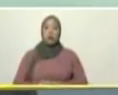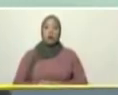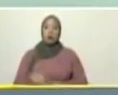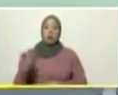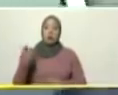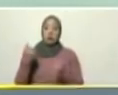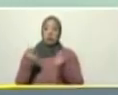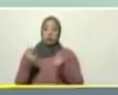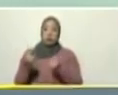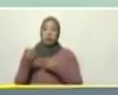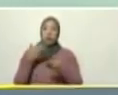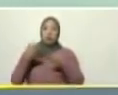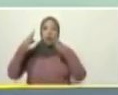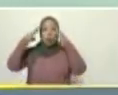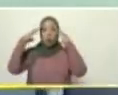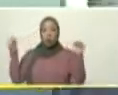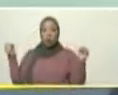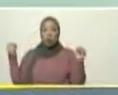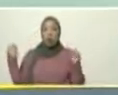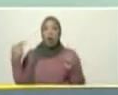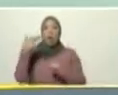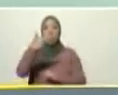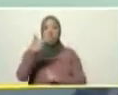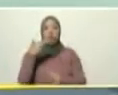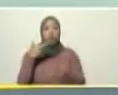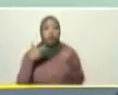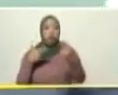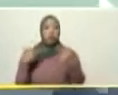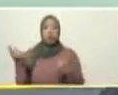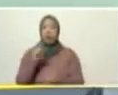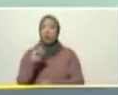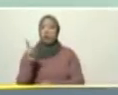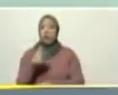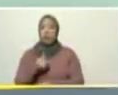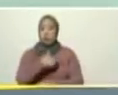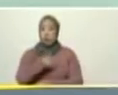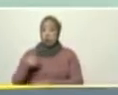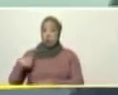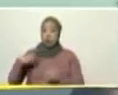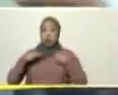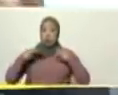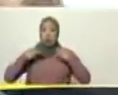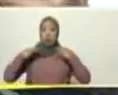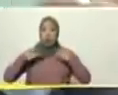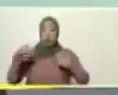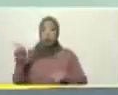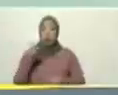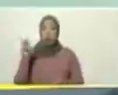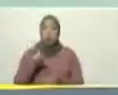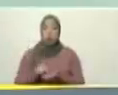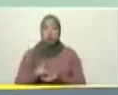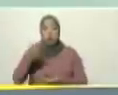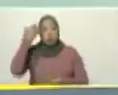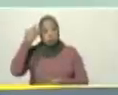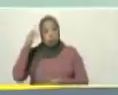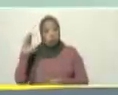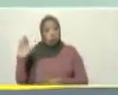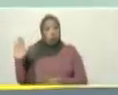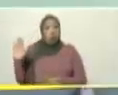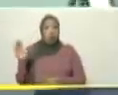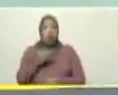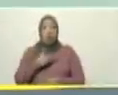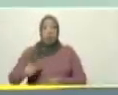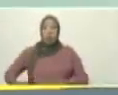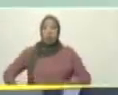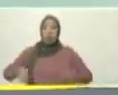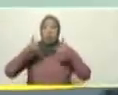vez de hablar de diplomacia hay que hablar de armas, y con un ardor guerrero que digo, no, yo quiero que Europa, que en algún momento se hizo adalid de los derechos